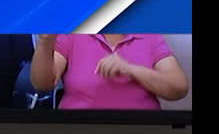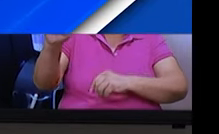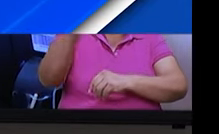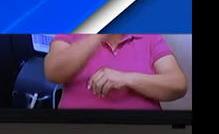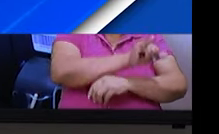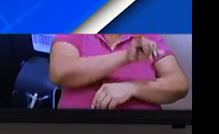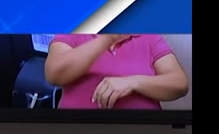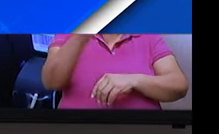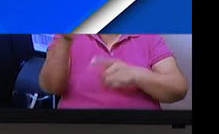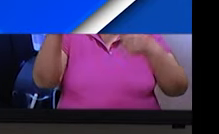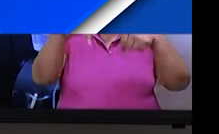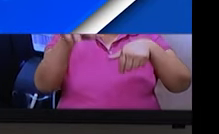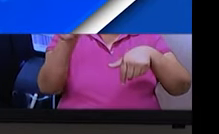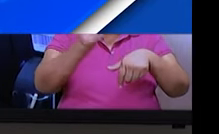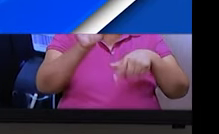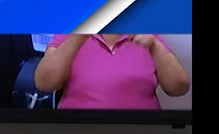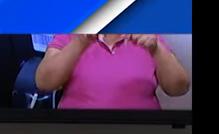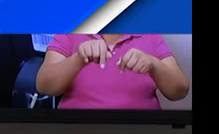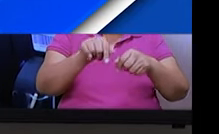En este sentido,